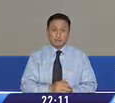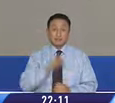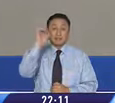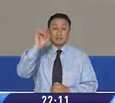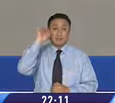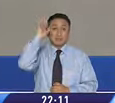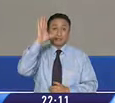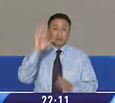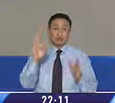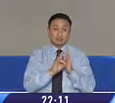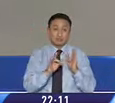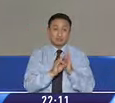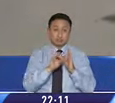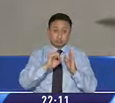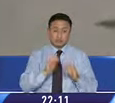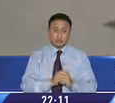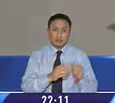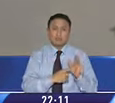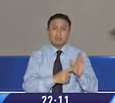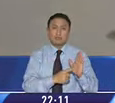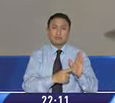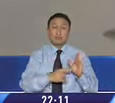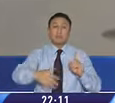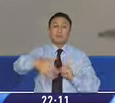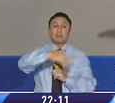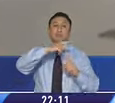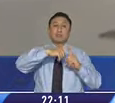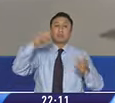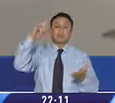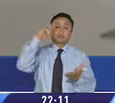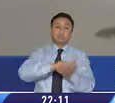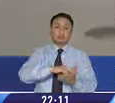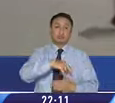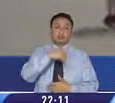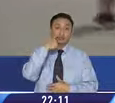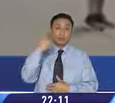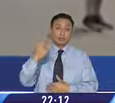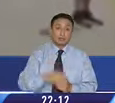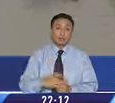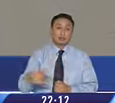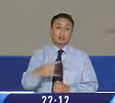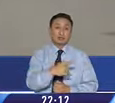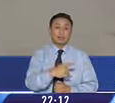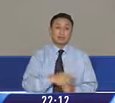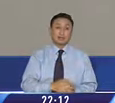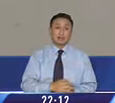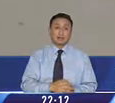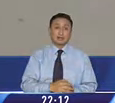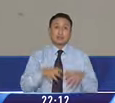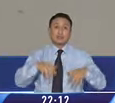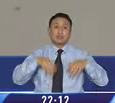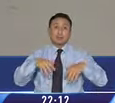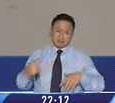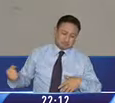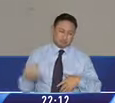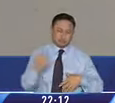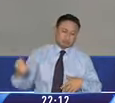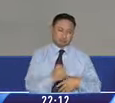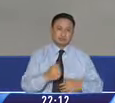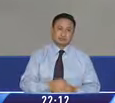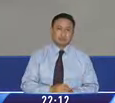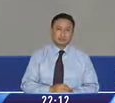circula en las redes sociales muestra cómo en el Parque Bicentenario un hombre golpea reiteradas ocasiones al animal.